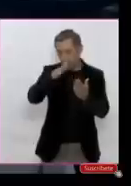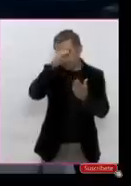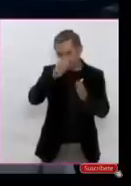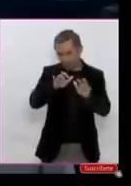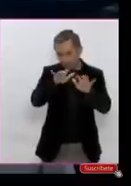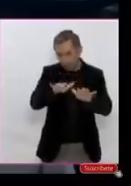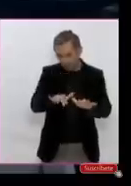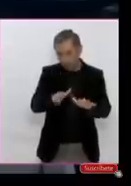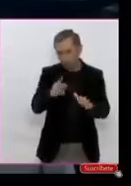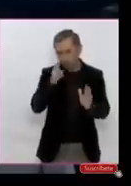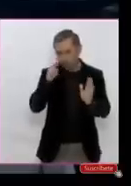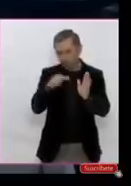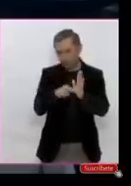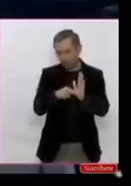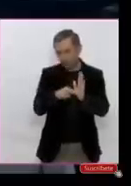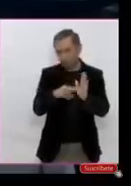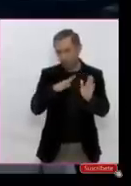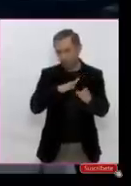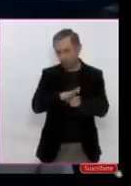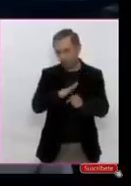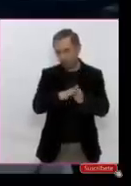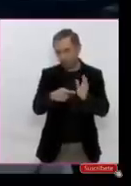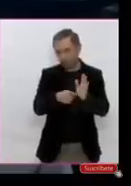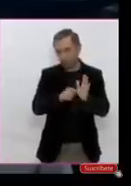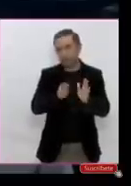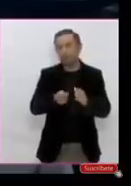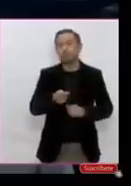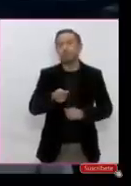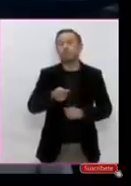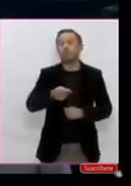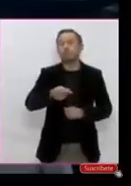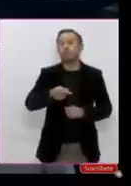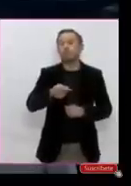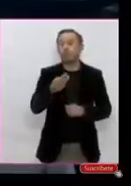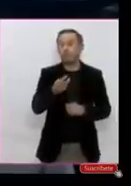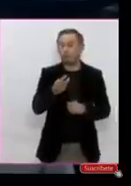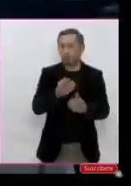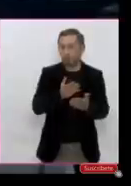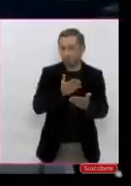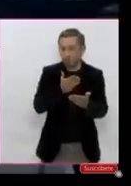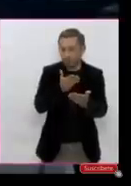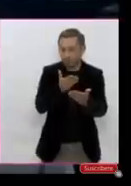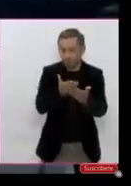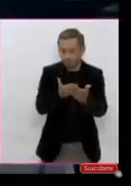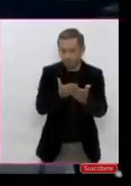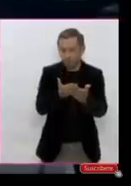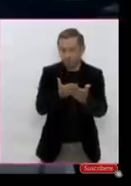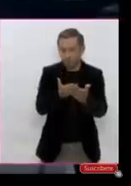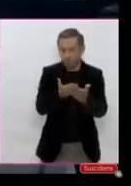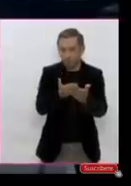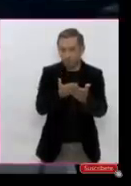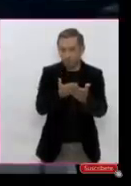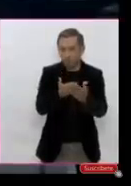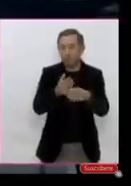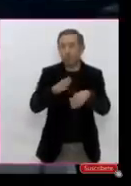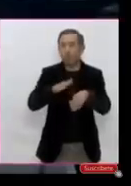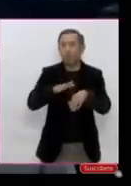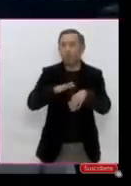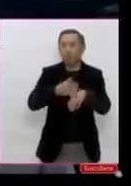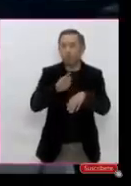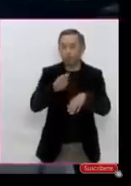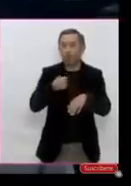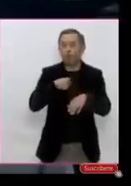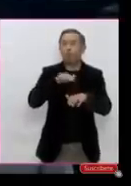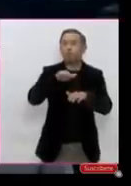versan esencialmente a que esta consideración no fue consultada en un folleto de la